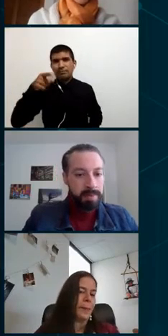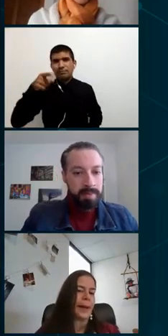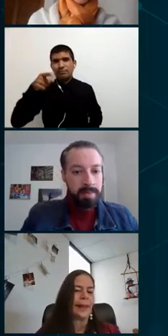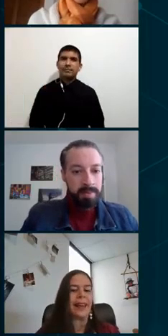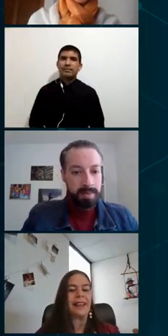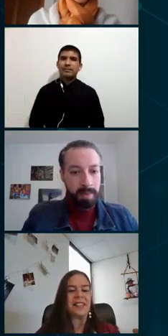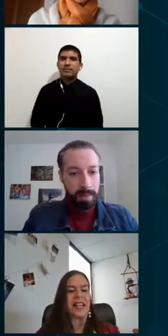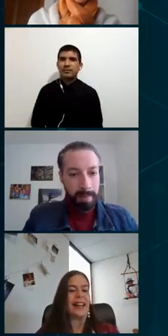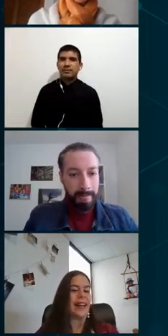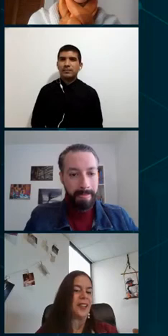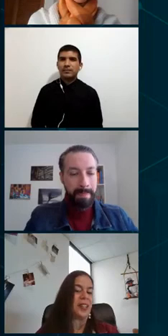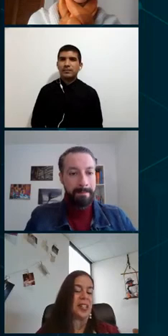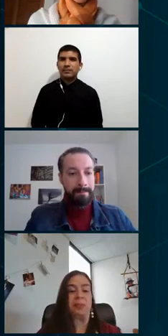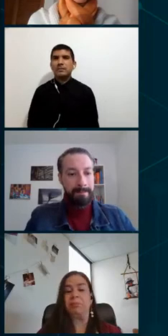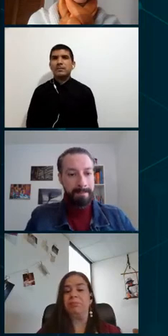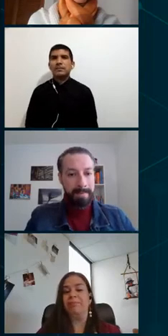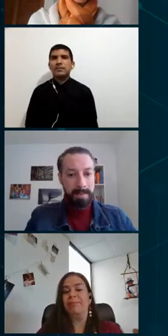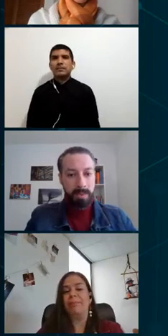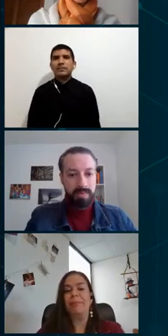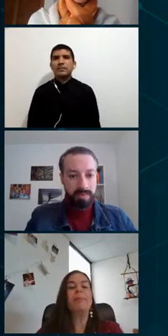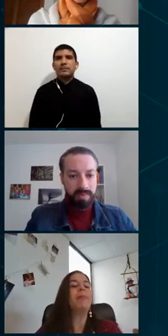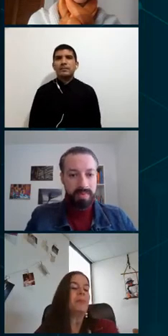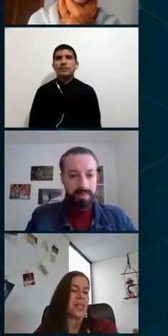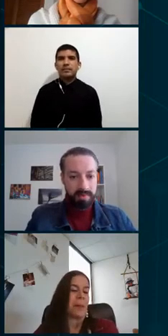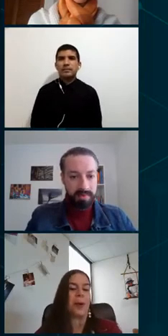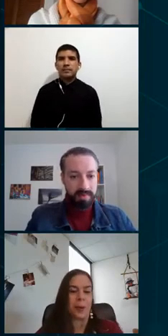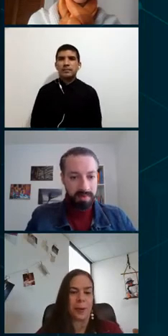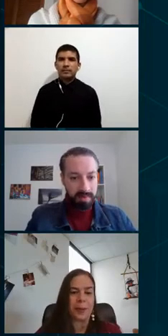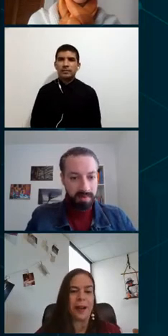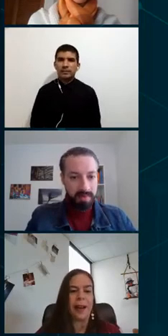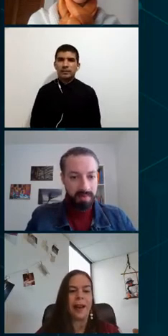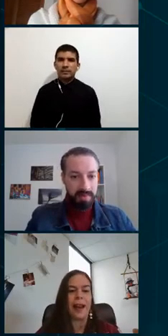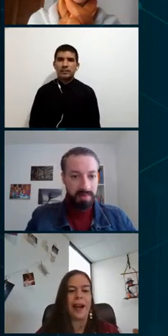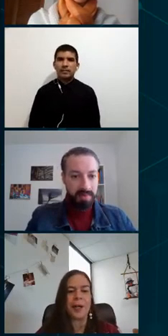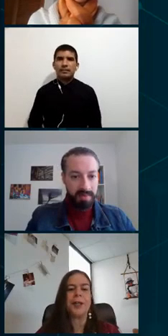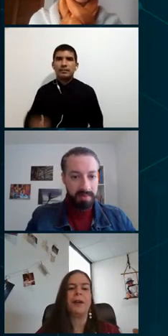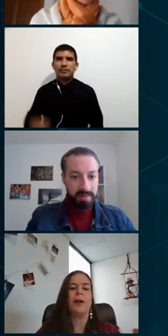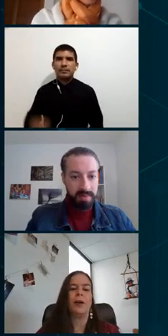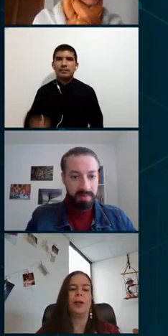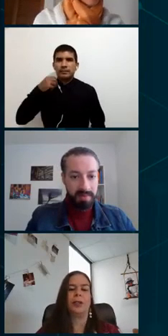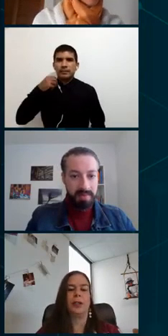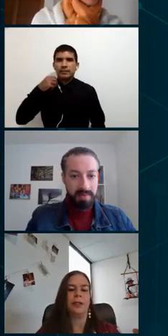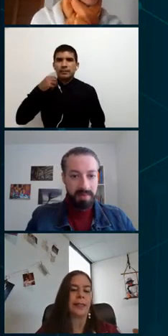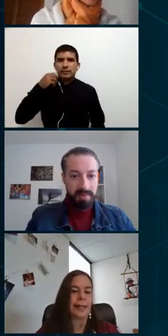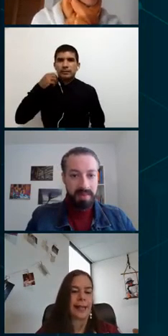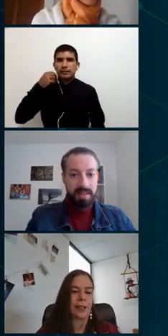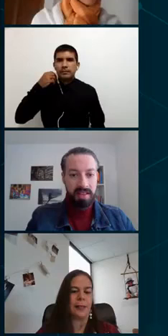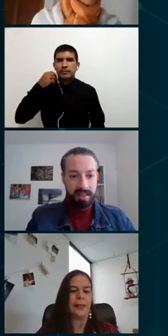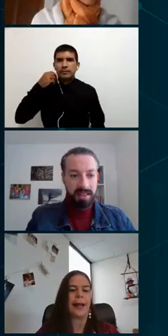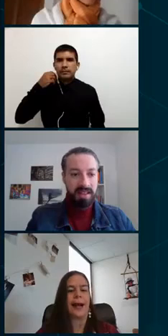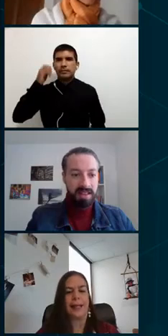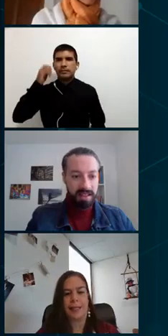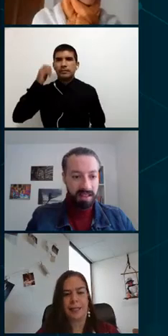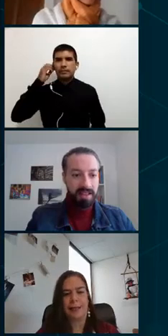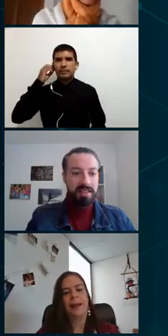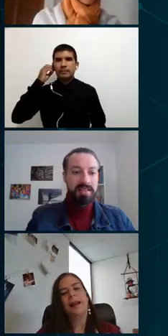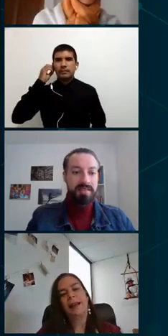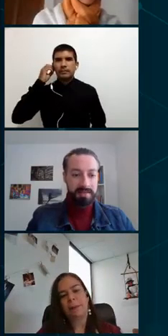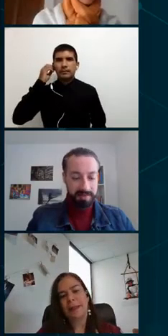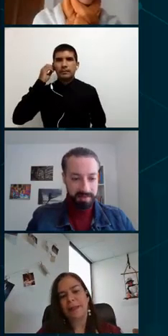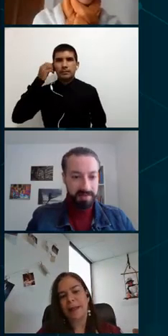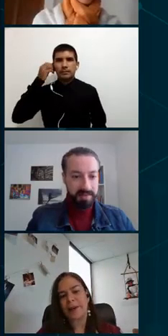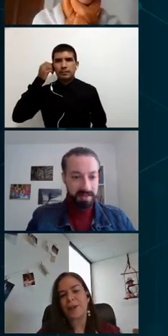Vea, por ejemplo, aquí sale algo que yo sé poco. Lion o